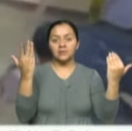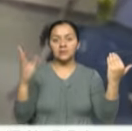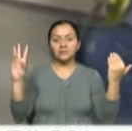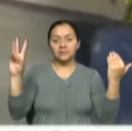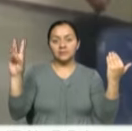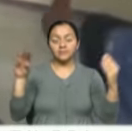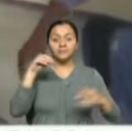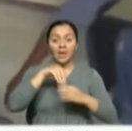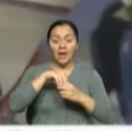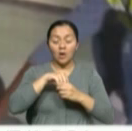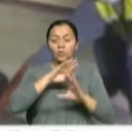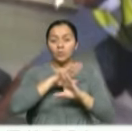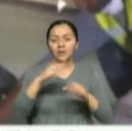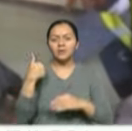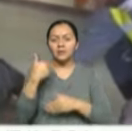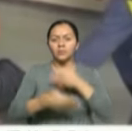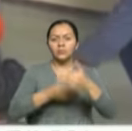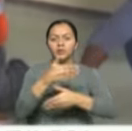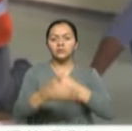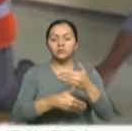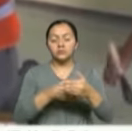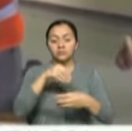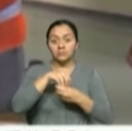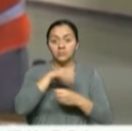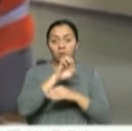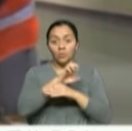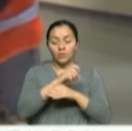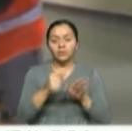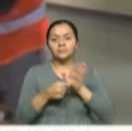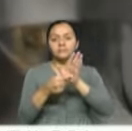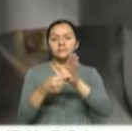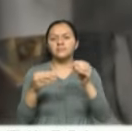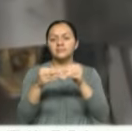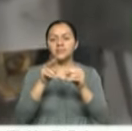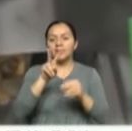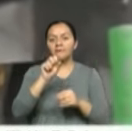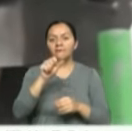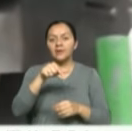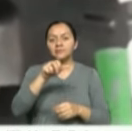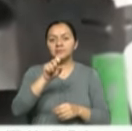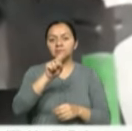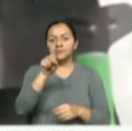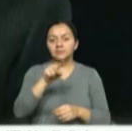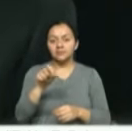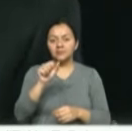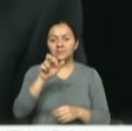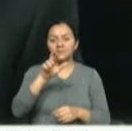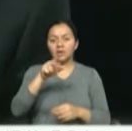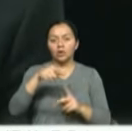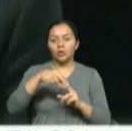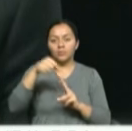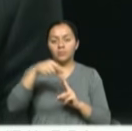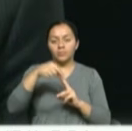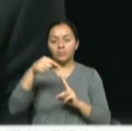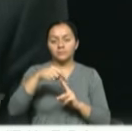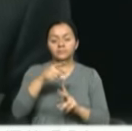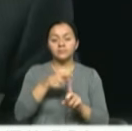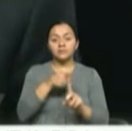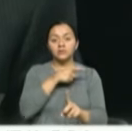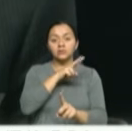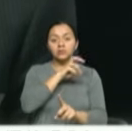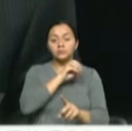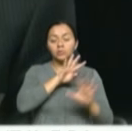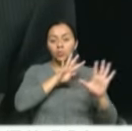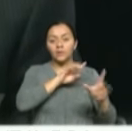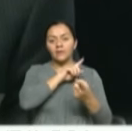El ahorro que implica este proceso para el país lo destacó Santiago Vázquez, director del SERCOP. Desde el 2009 hasta